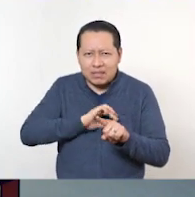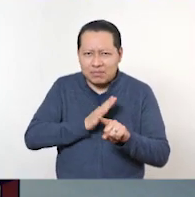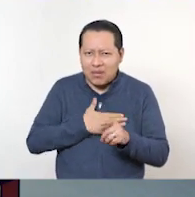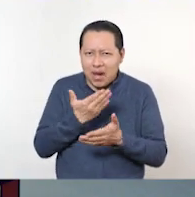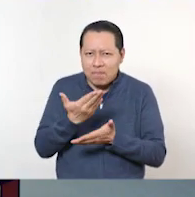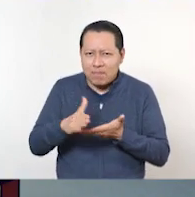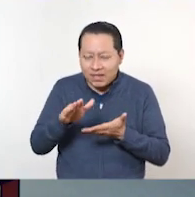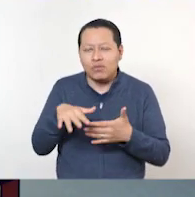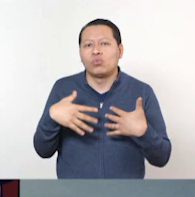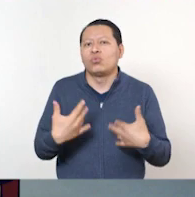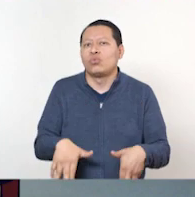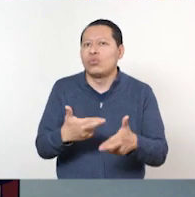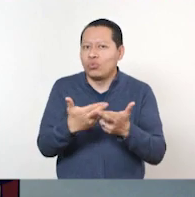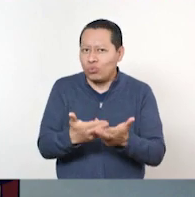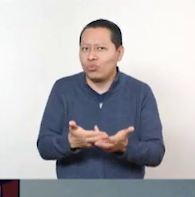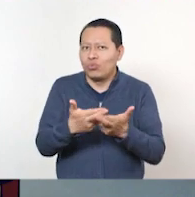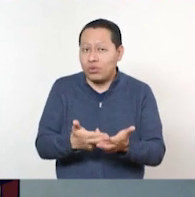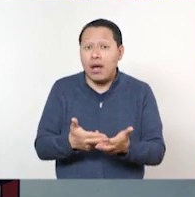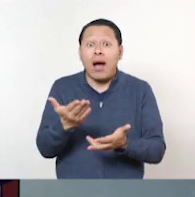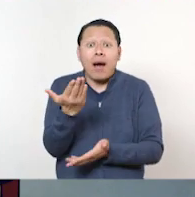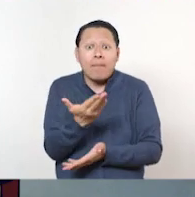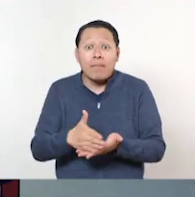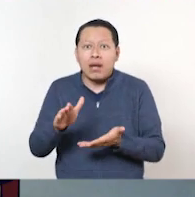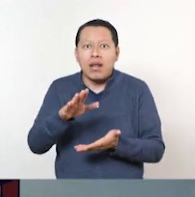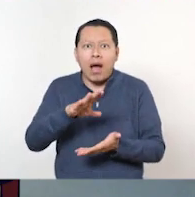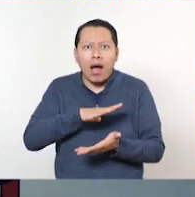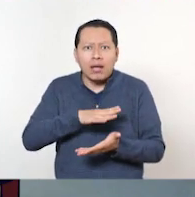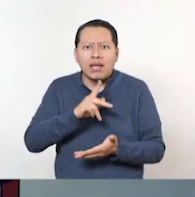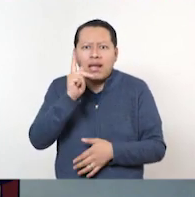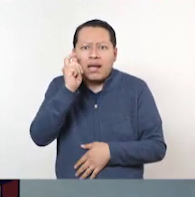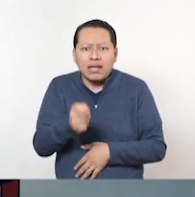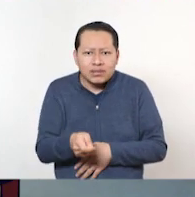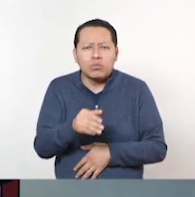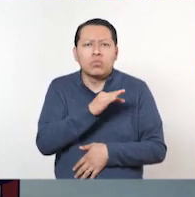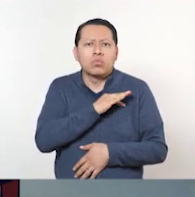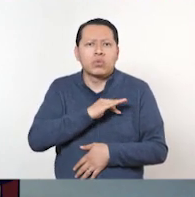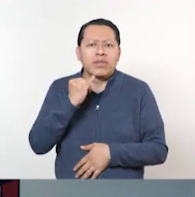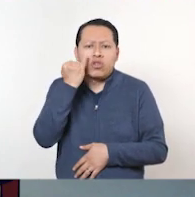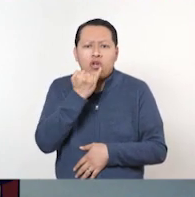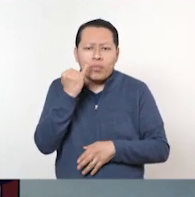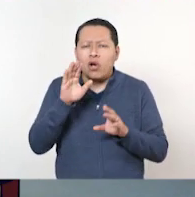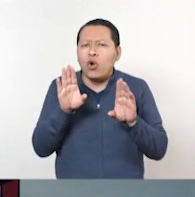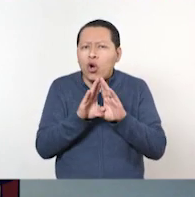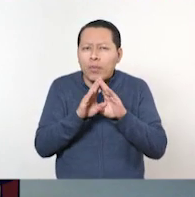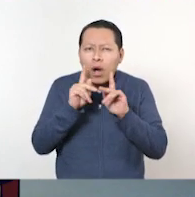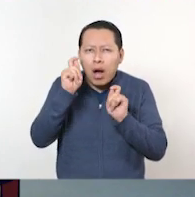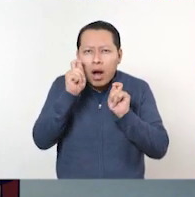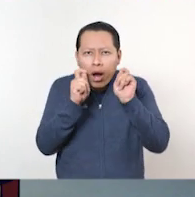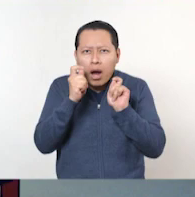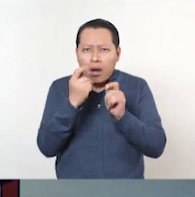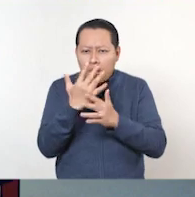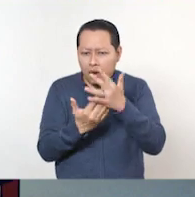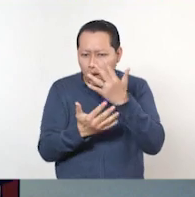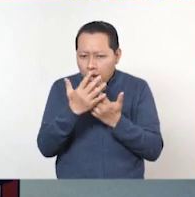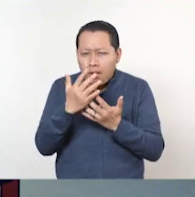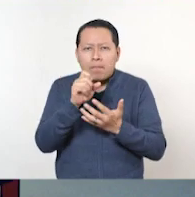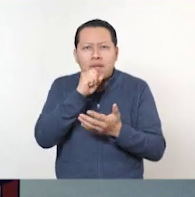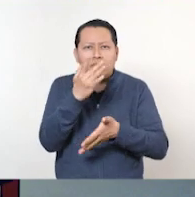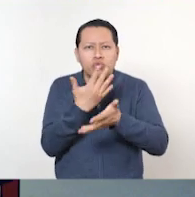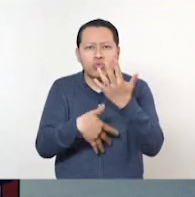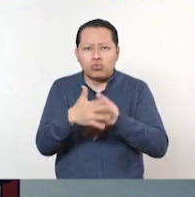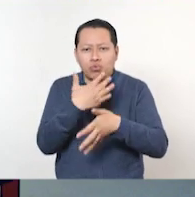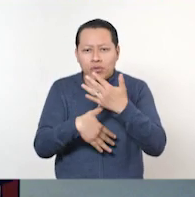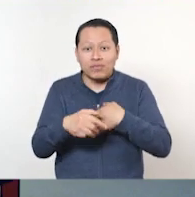Son muchísimas, ¡qué bárbaro! Y además, tener nuestra propia lengua que se expresa a través de gestos faciales y con las